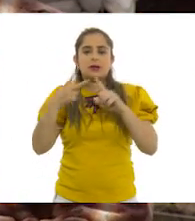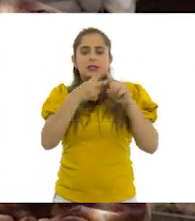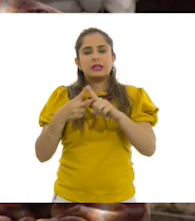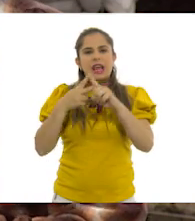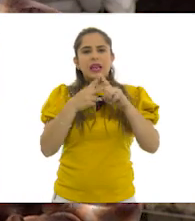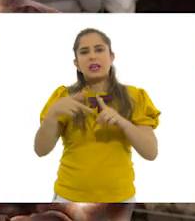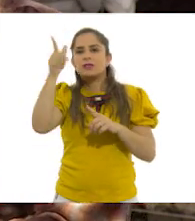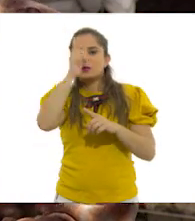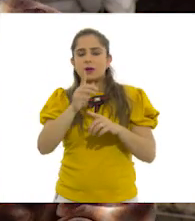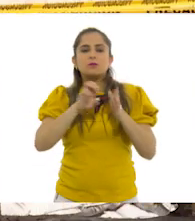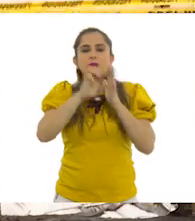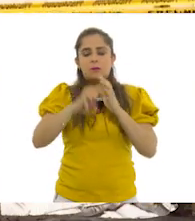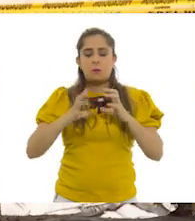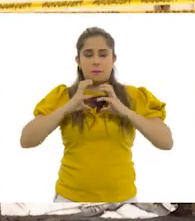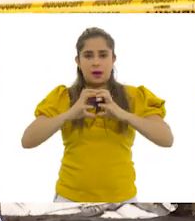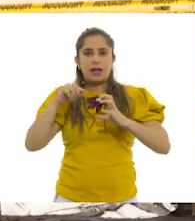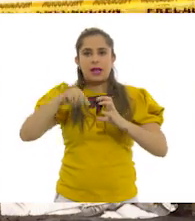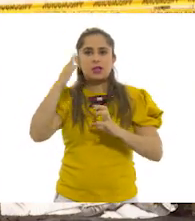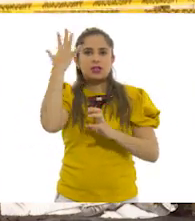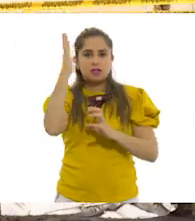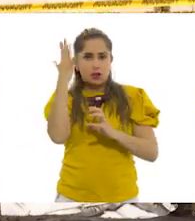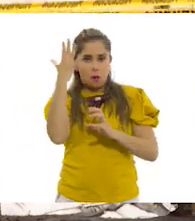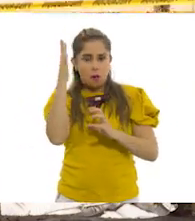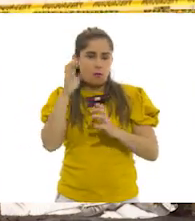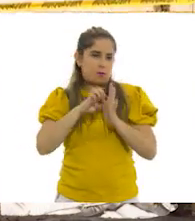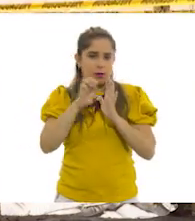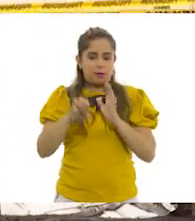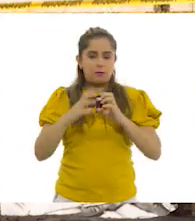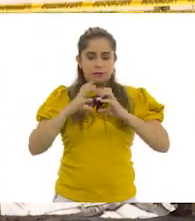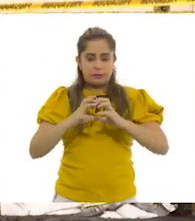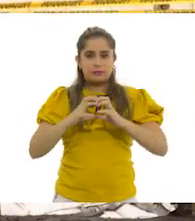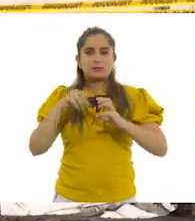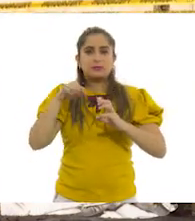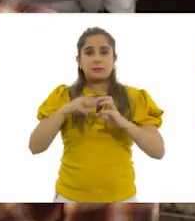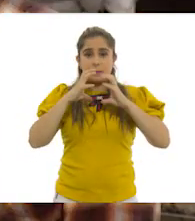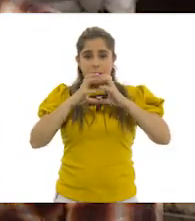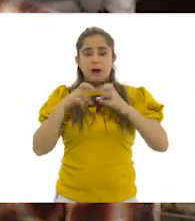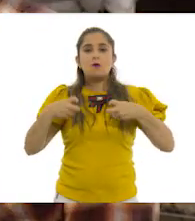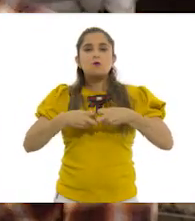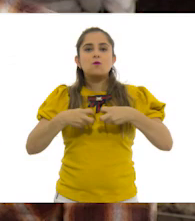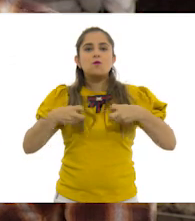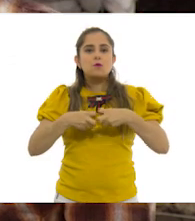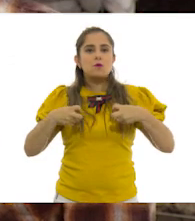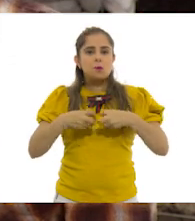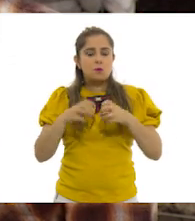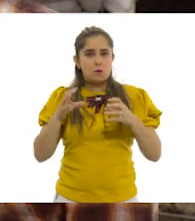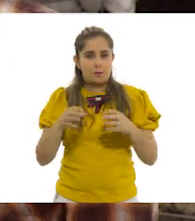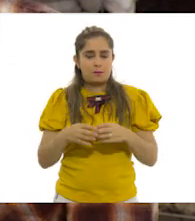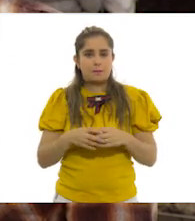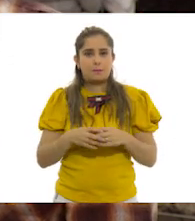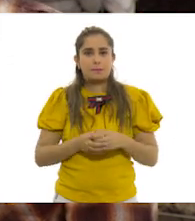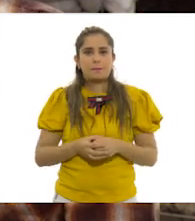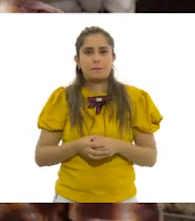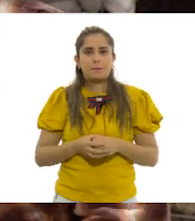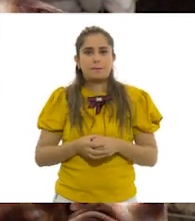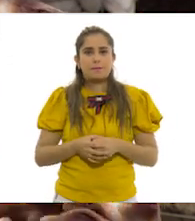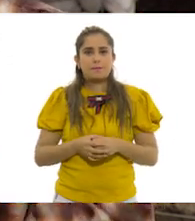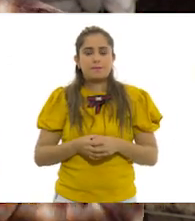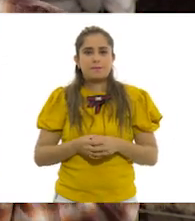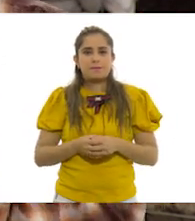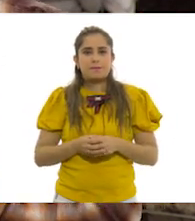podía significar el sol. La pelota era de hule. De hule. De hule, así es. Entonces, pues